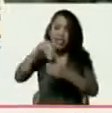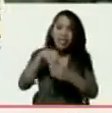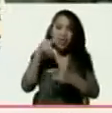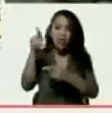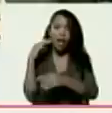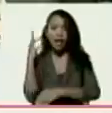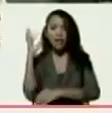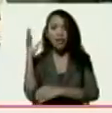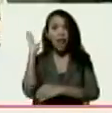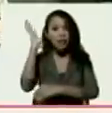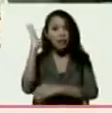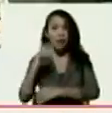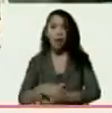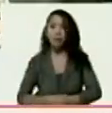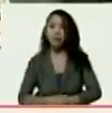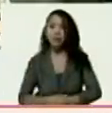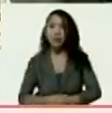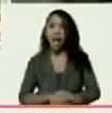Legislativo.